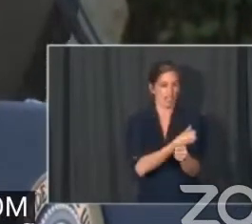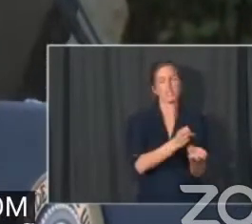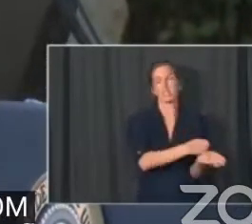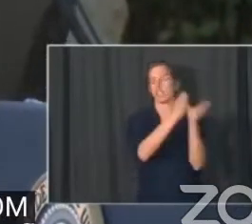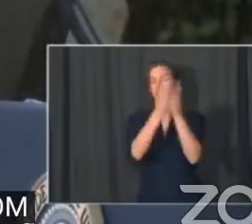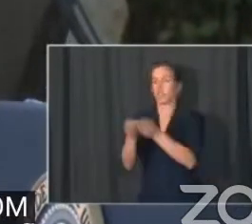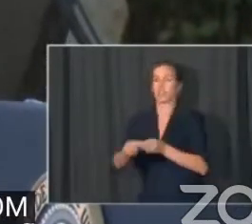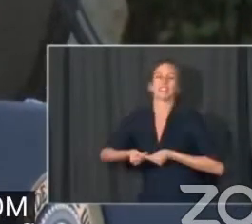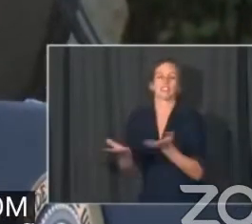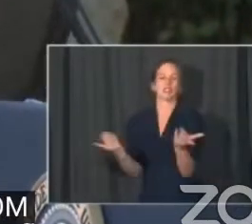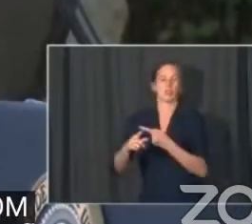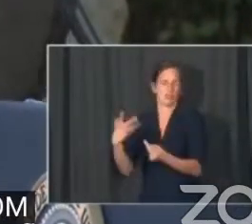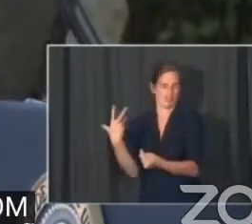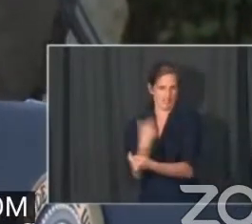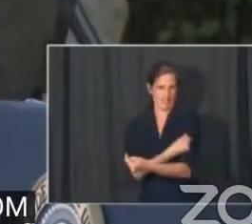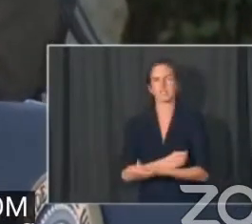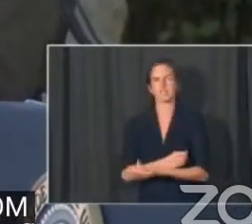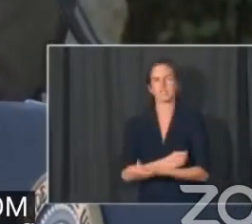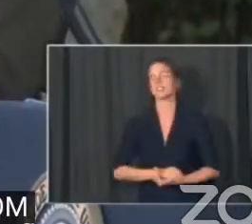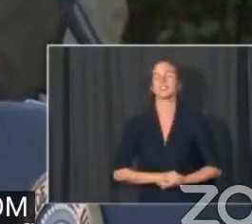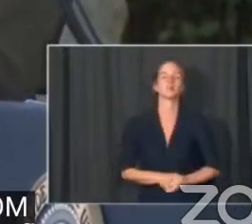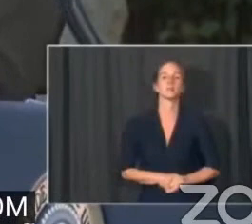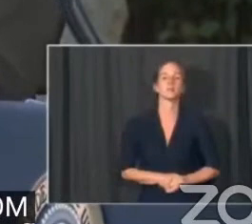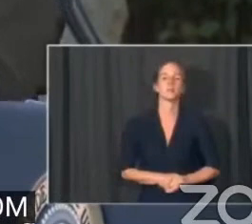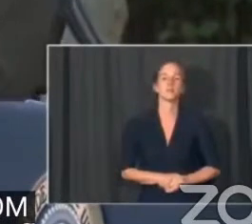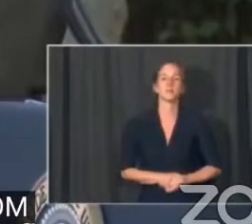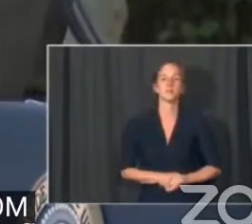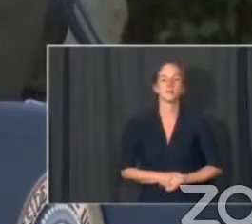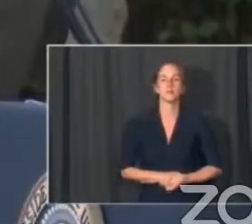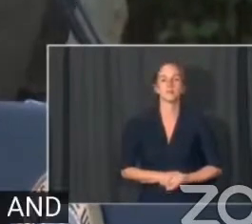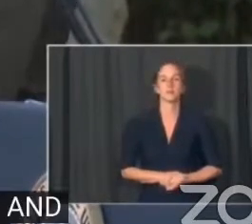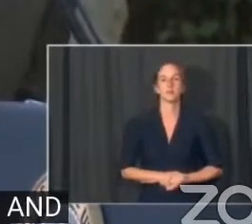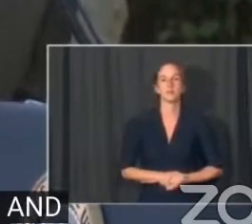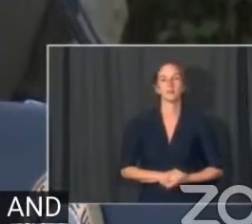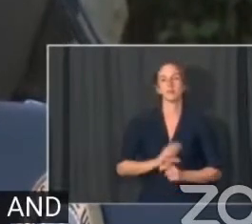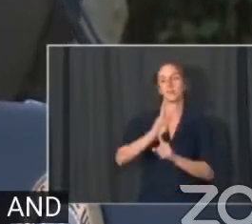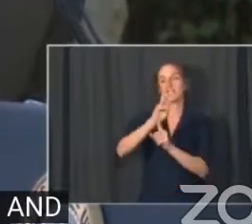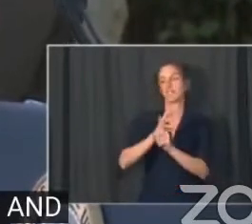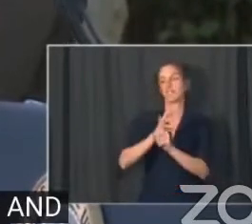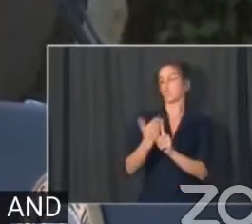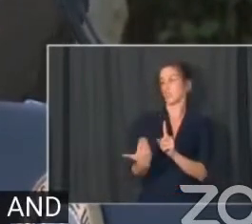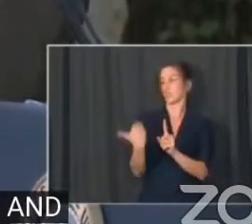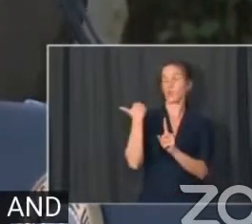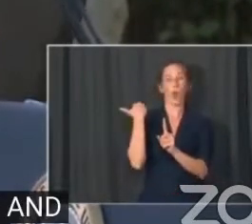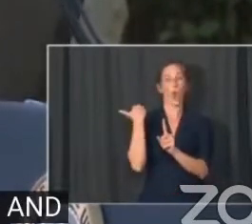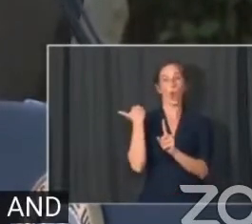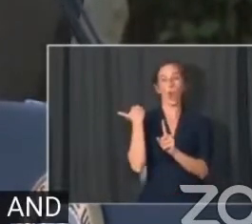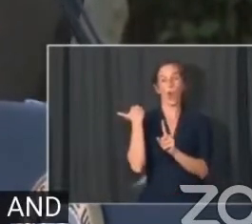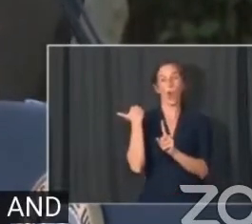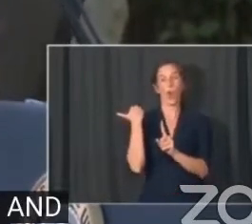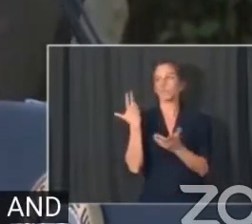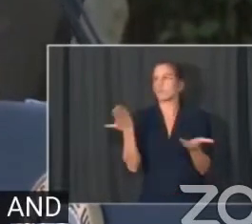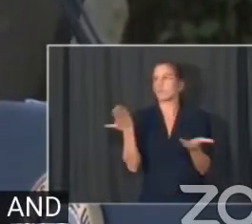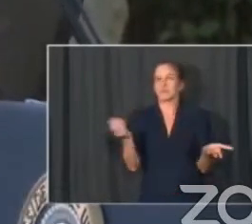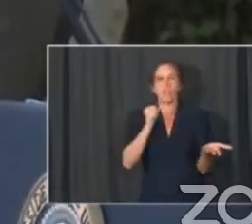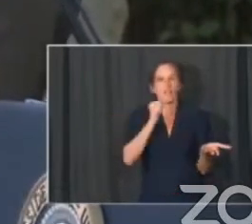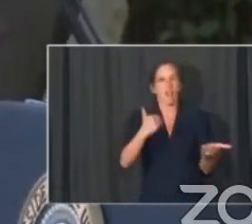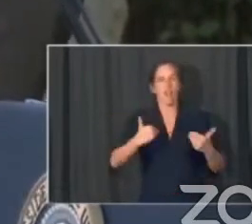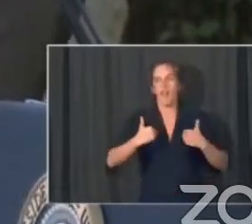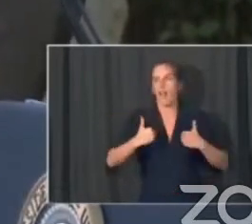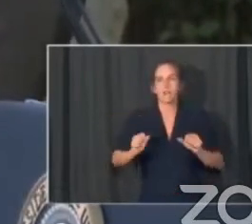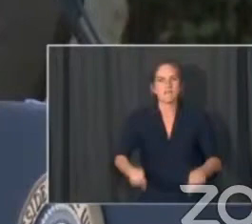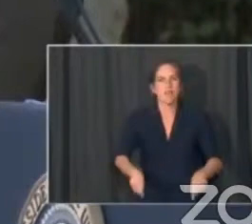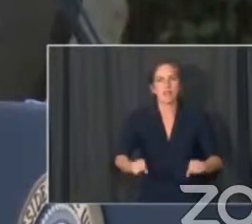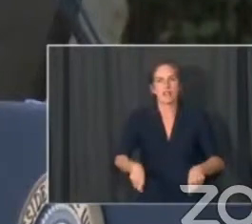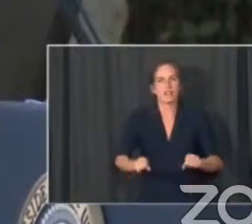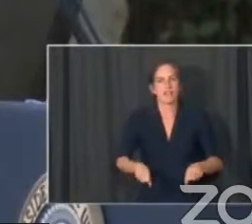finally distribution sincronización con of the nuestras fases de vaccine. operación y 6 del months desarrollo de la ago, the vacuna. capacity did not exist Crearlas, in our la nation's creación de estas pharmaceutical vacunas y production